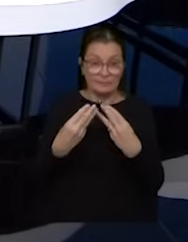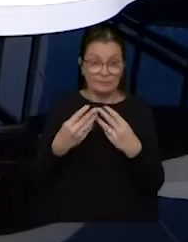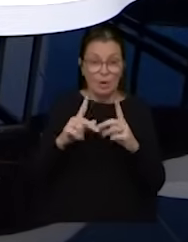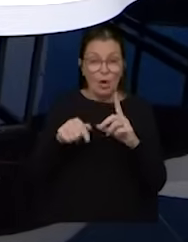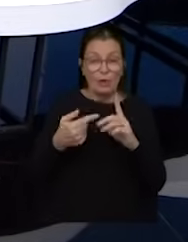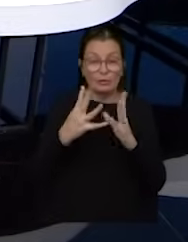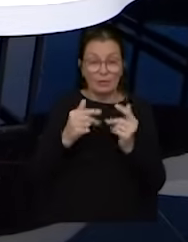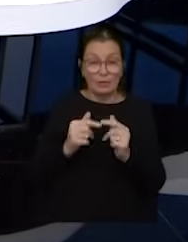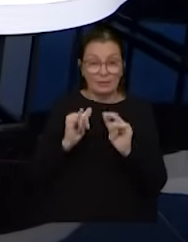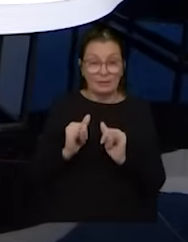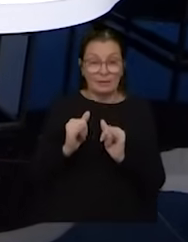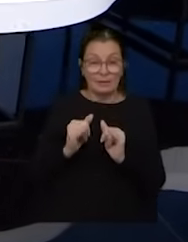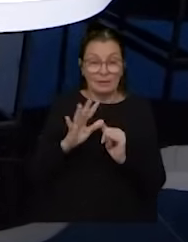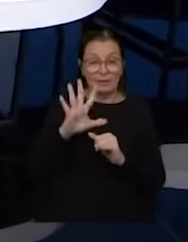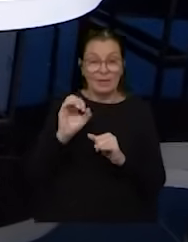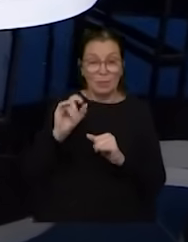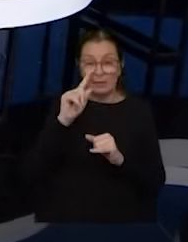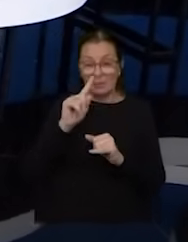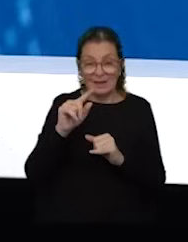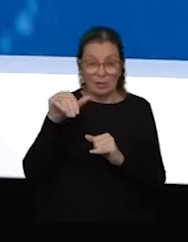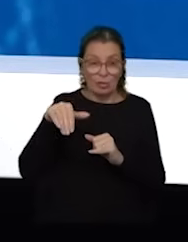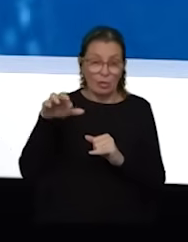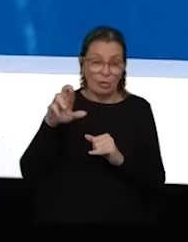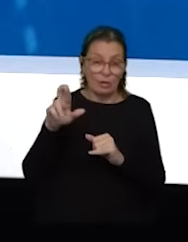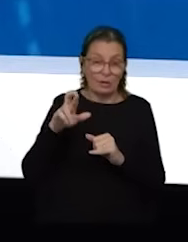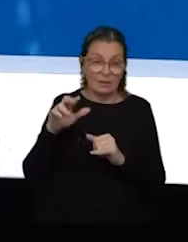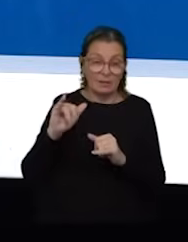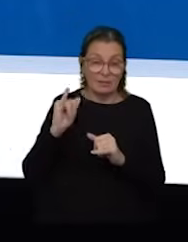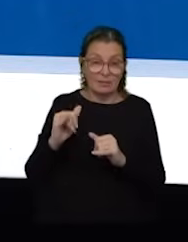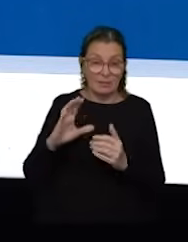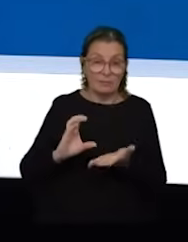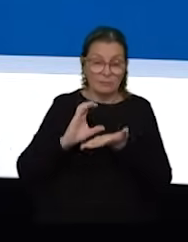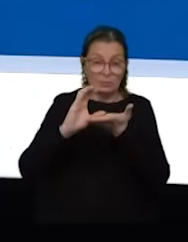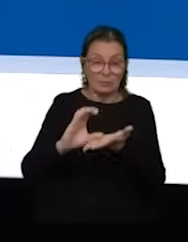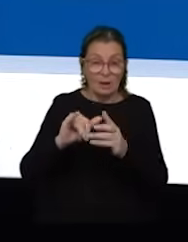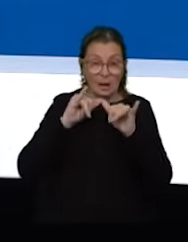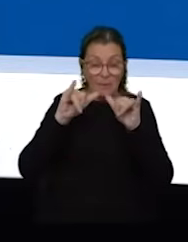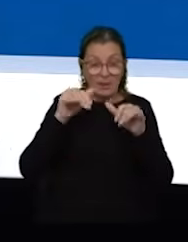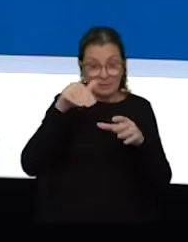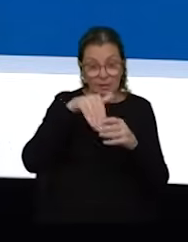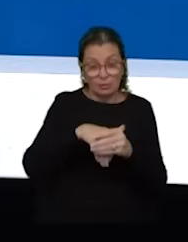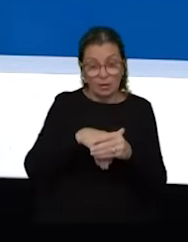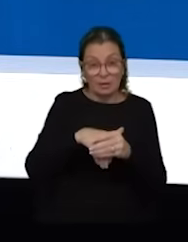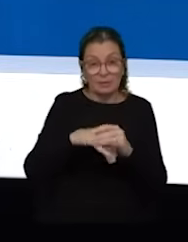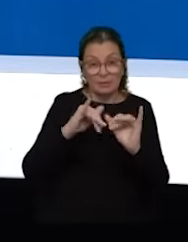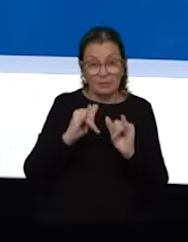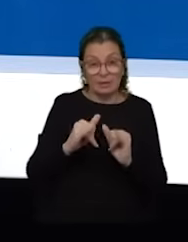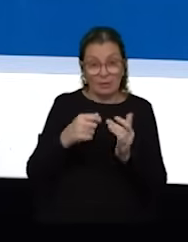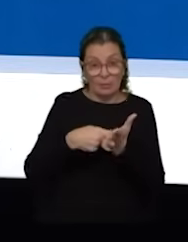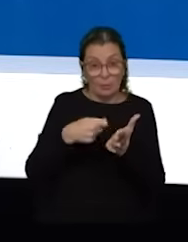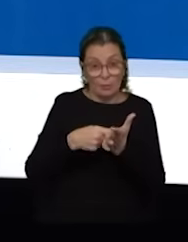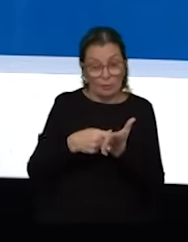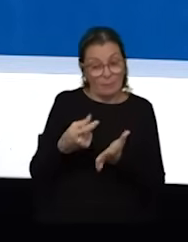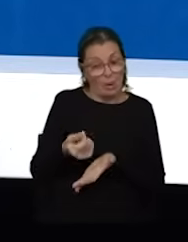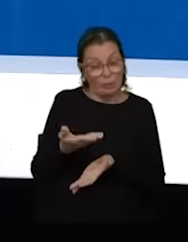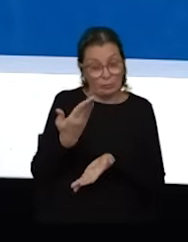otra manera y los 00,000 bueno porque si hay donaciones de ese tipo en las campañas electorales las campañas electorales son costosas